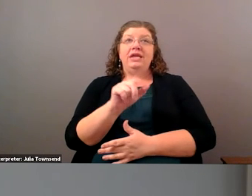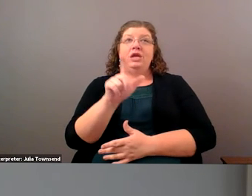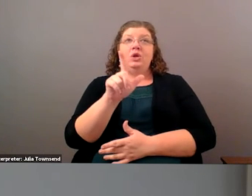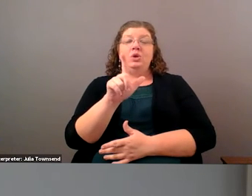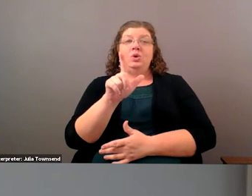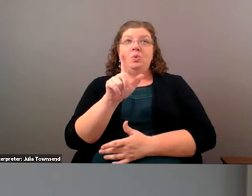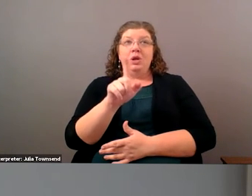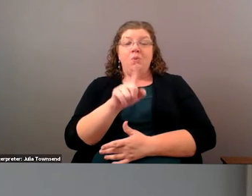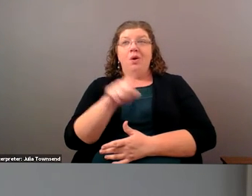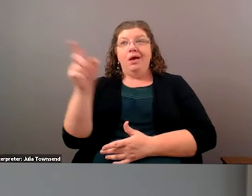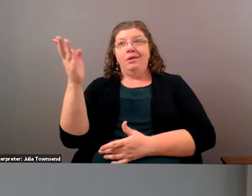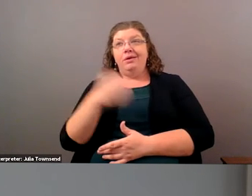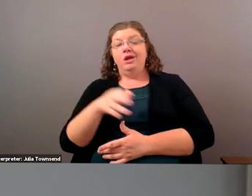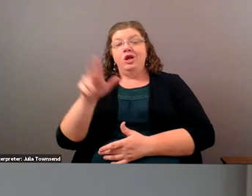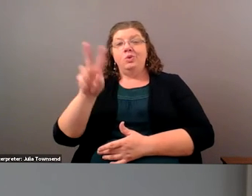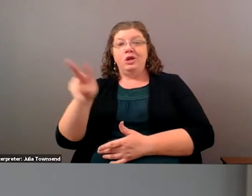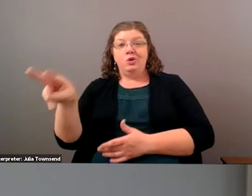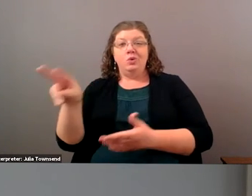con